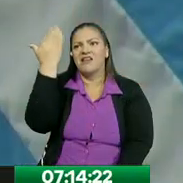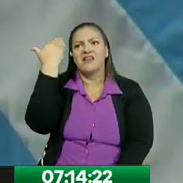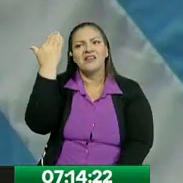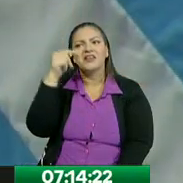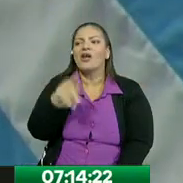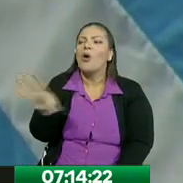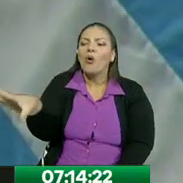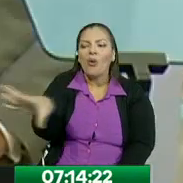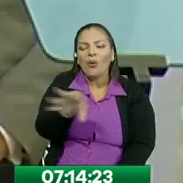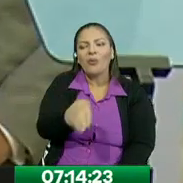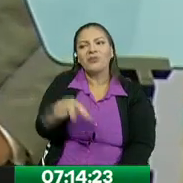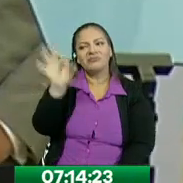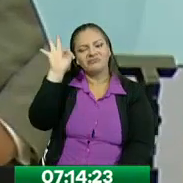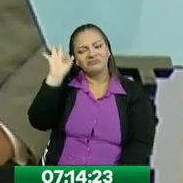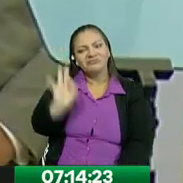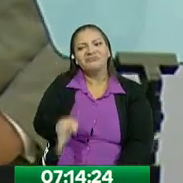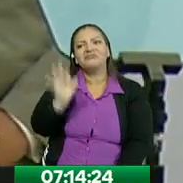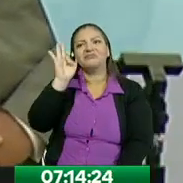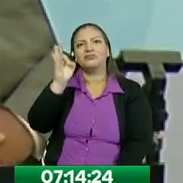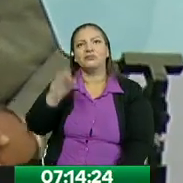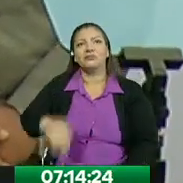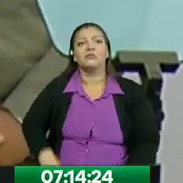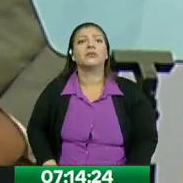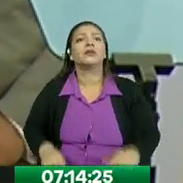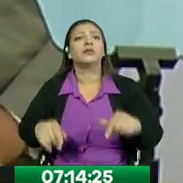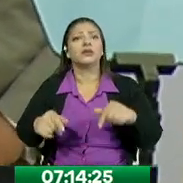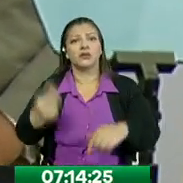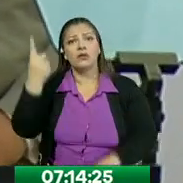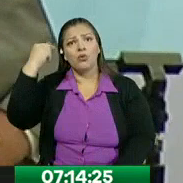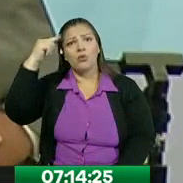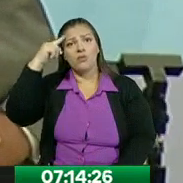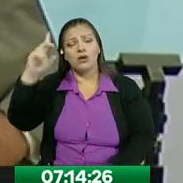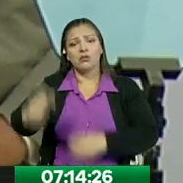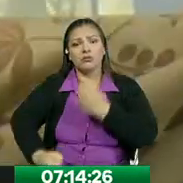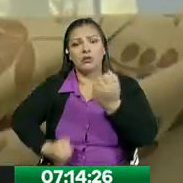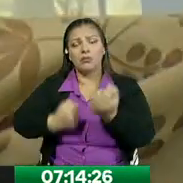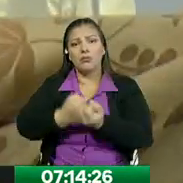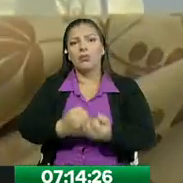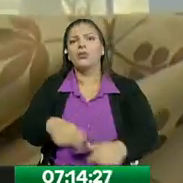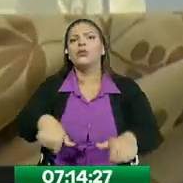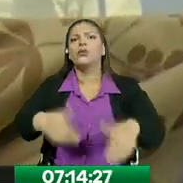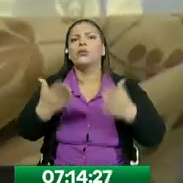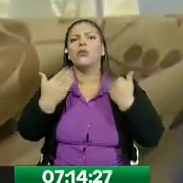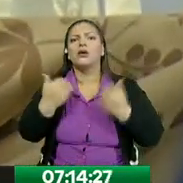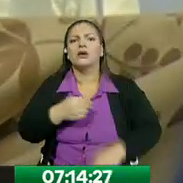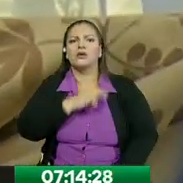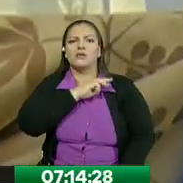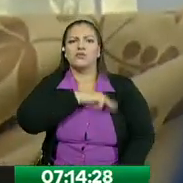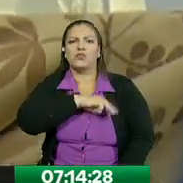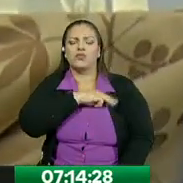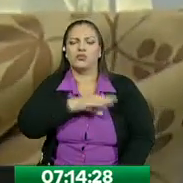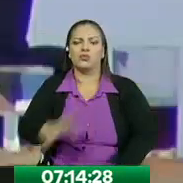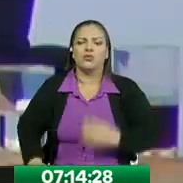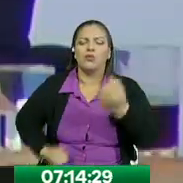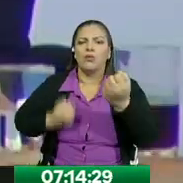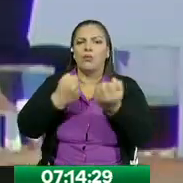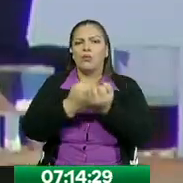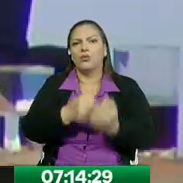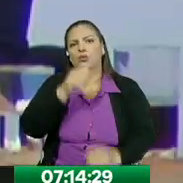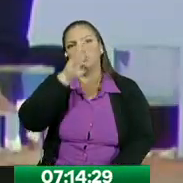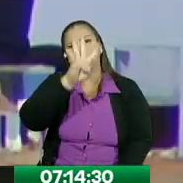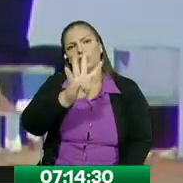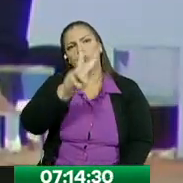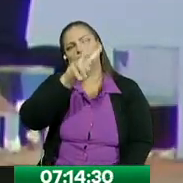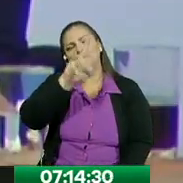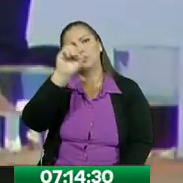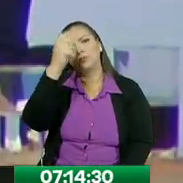Dijo que su gobierno ha invertido en obras para Guayaquil 420 millones de dólares. En este sentido anunció una mega